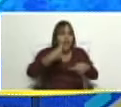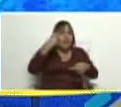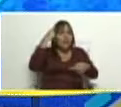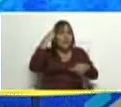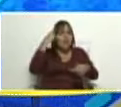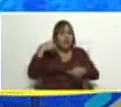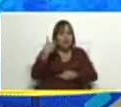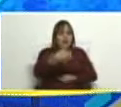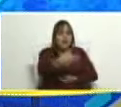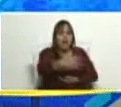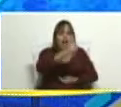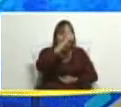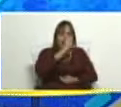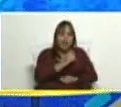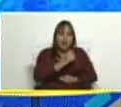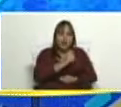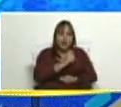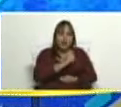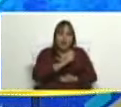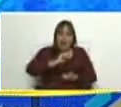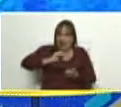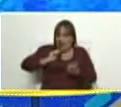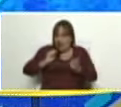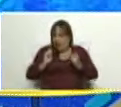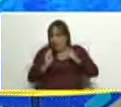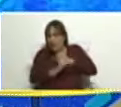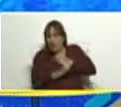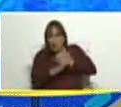aquellos años en amor,